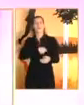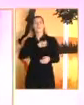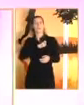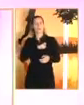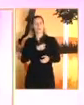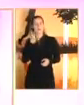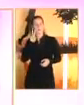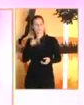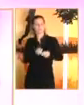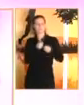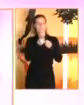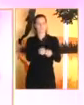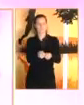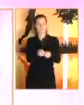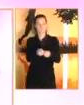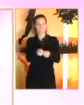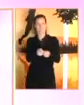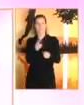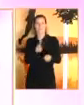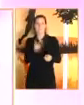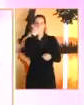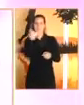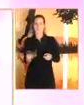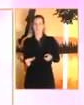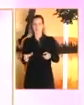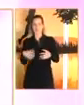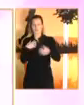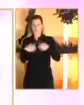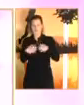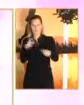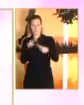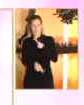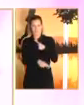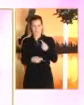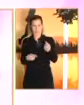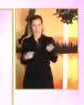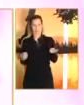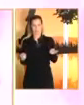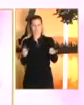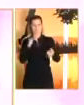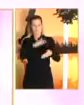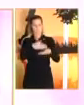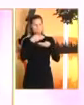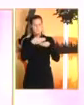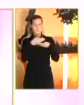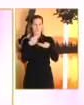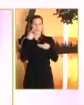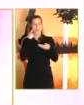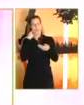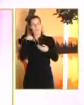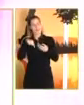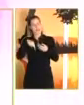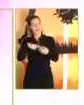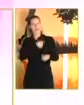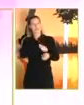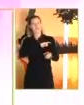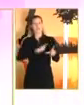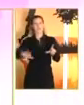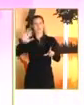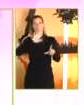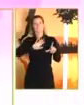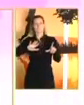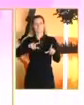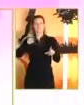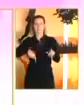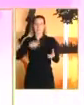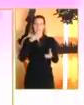posturita de yoga y tan a gustos todos que nos hemos quedado. A ver si aquí en España hacemos lo mismo, porque como que nos cabrea un poco eso de